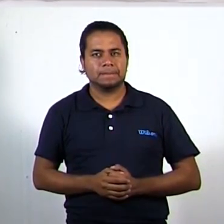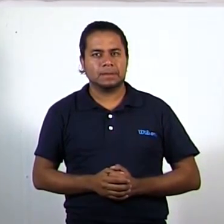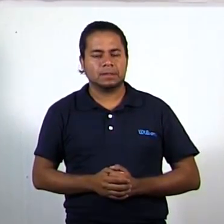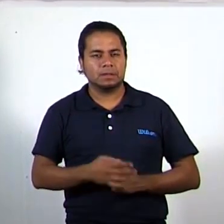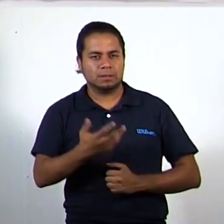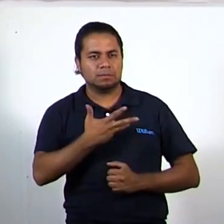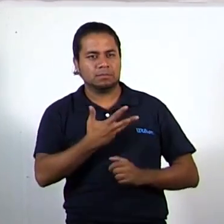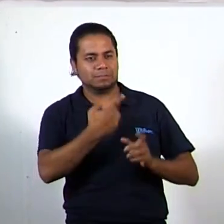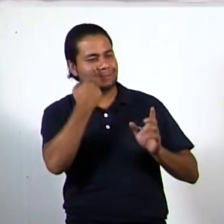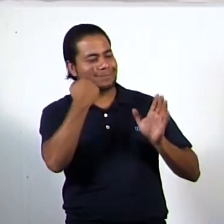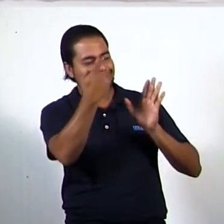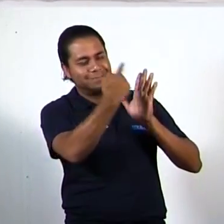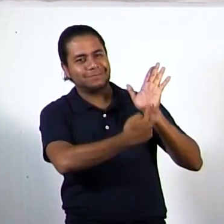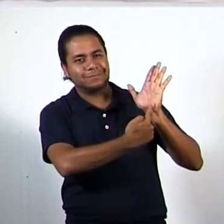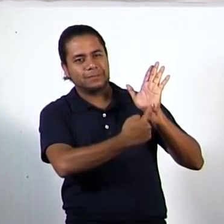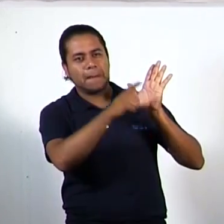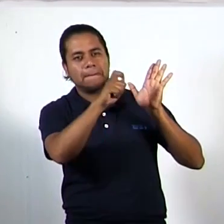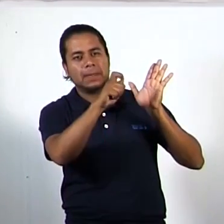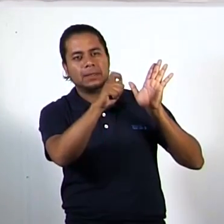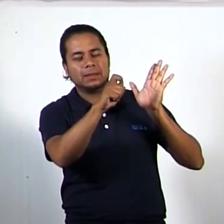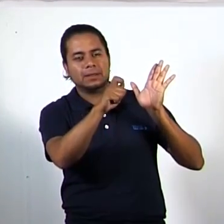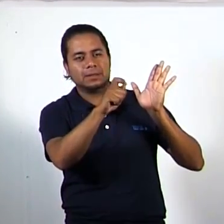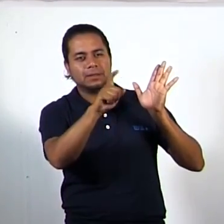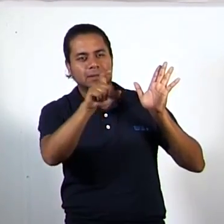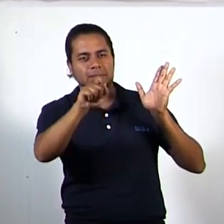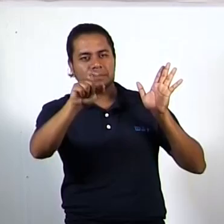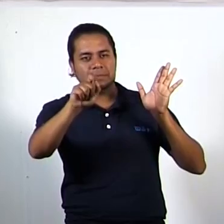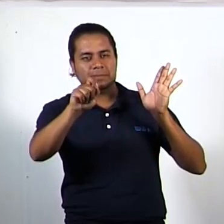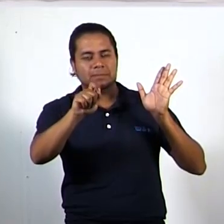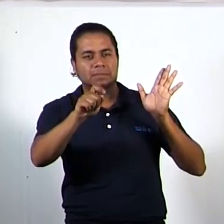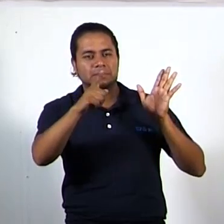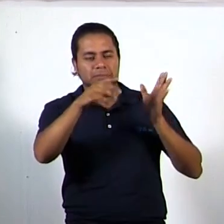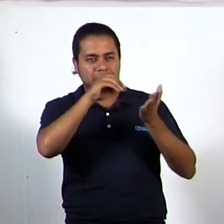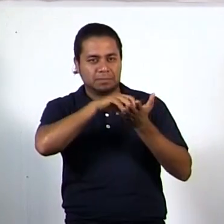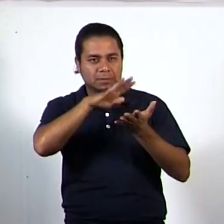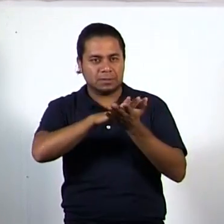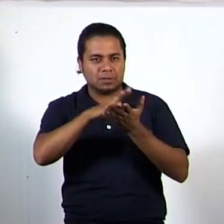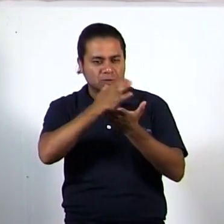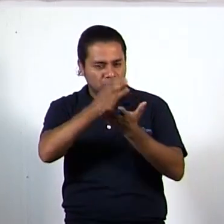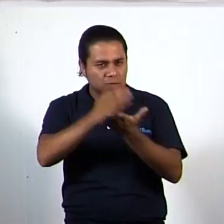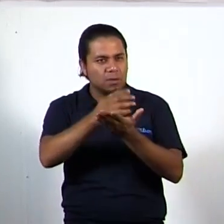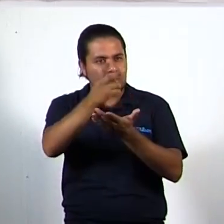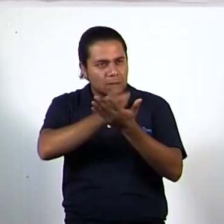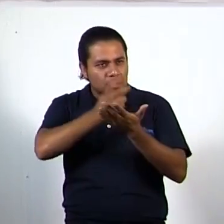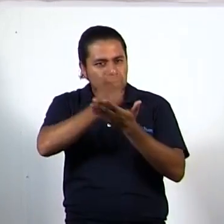Ahí lo tenemos. Es el número 20. Por lo tanto, espero que estés registrando todas esas